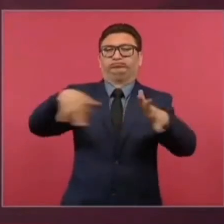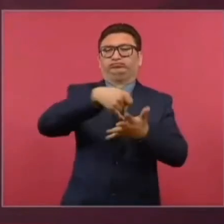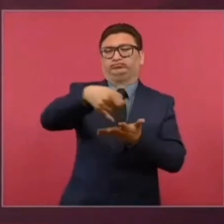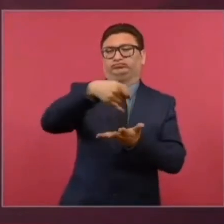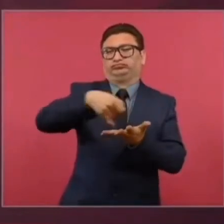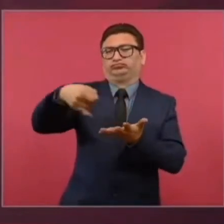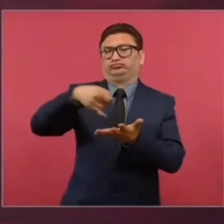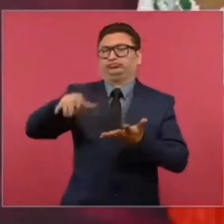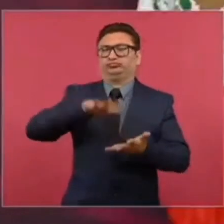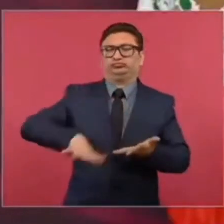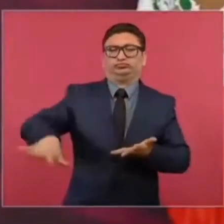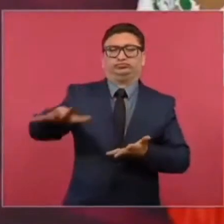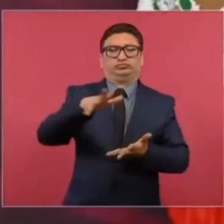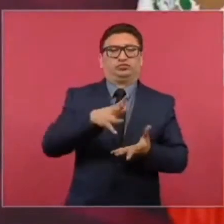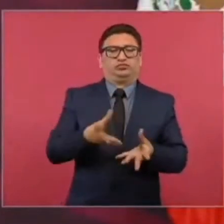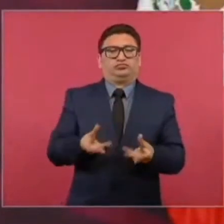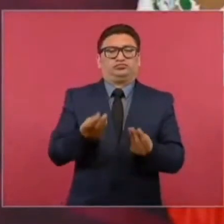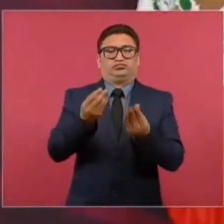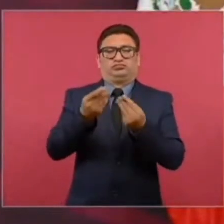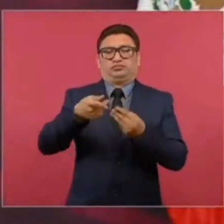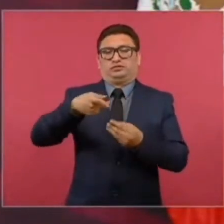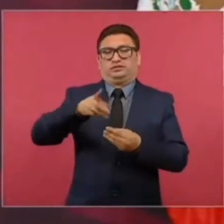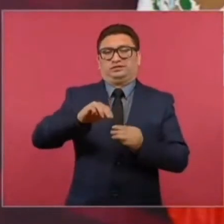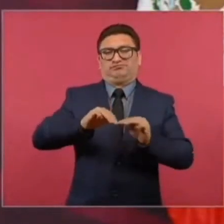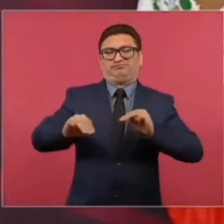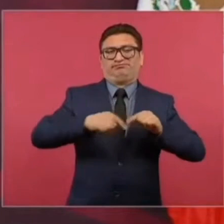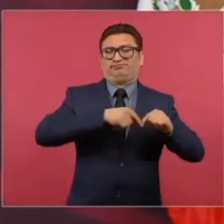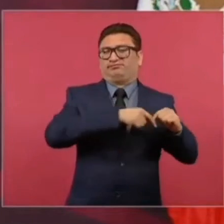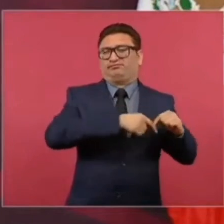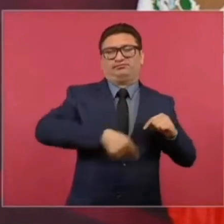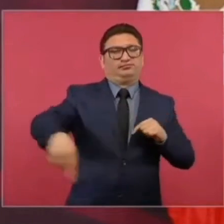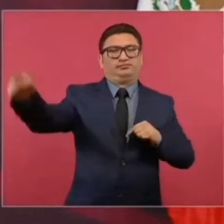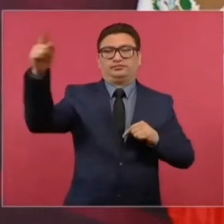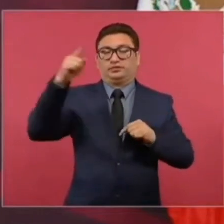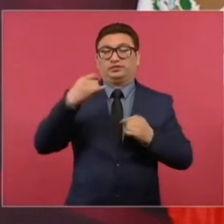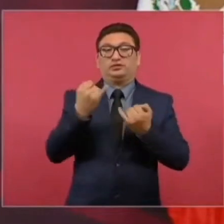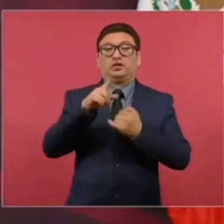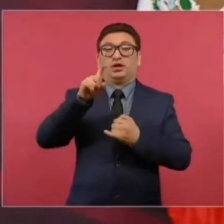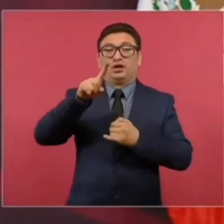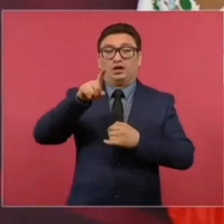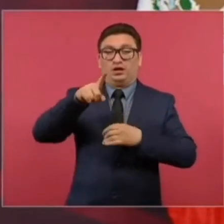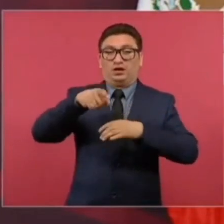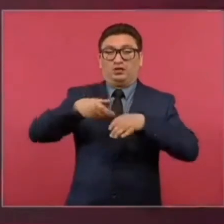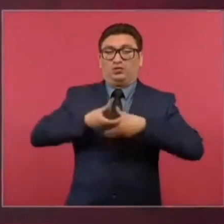cientos de kilómetros de canales,